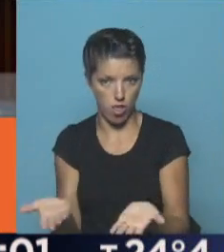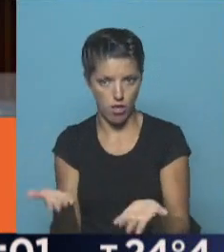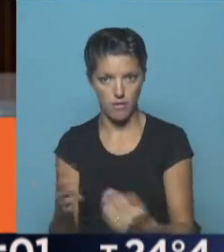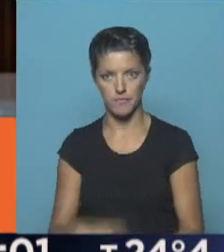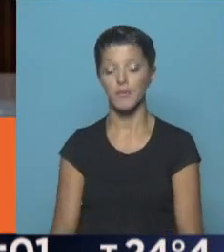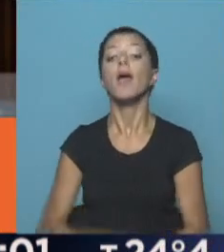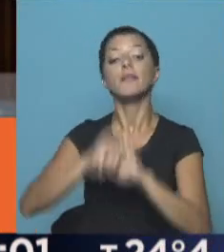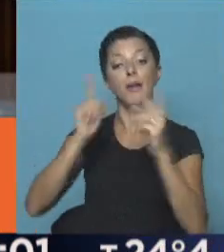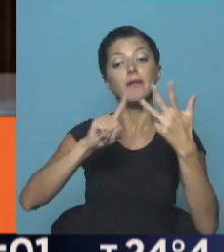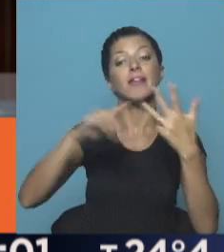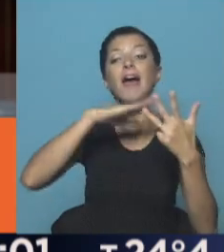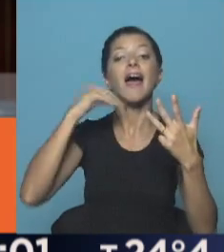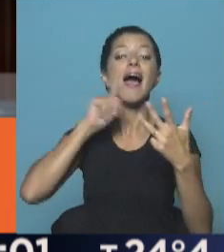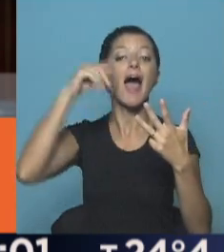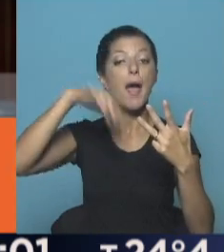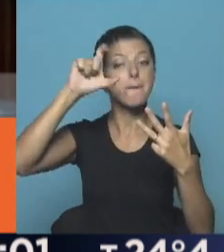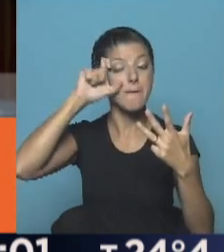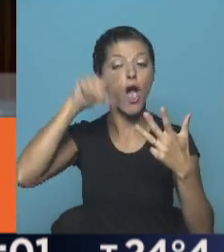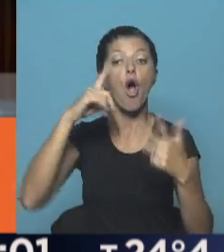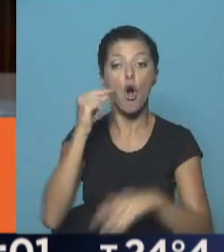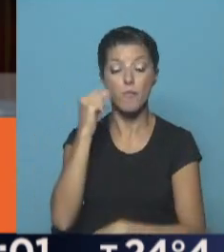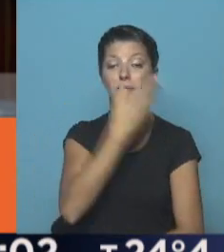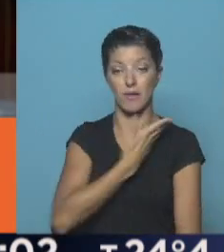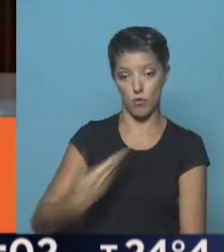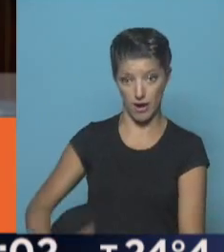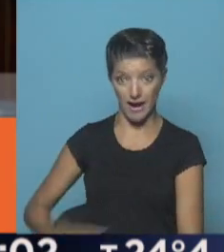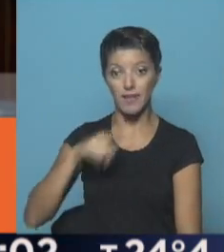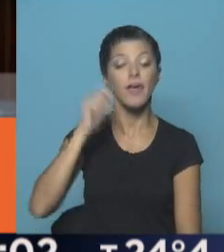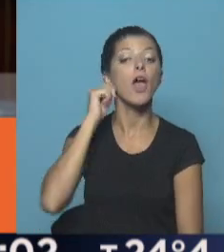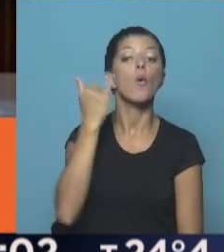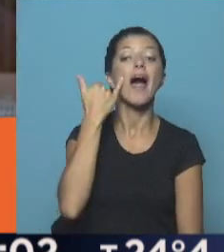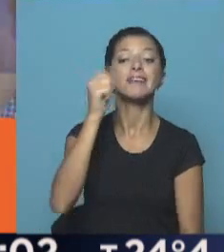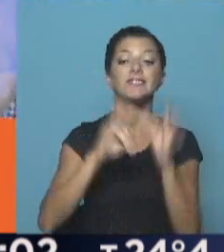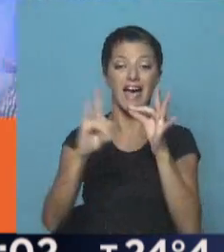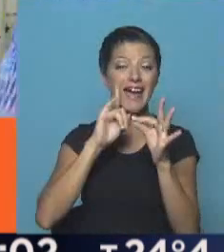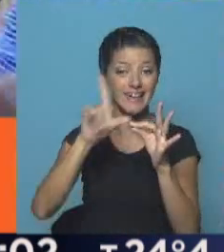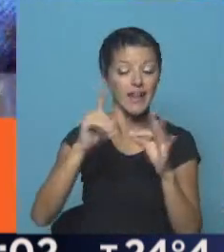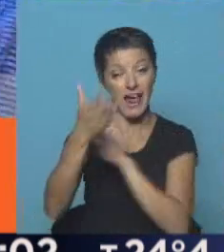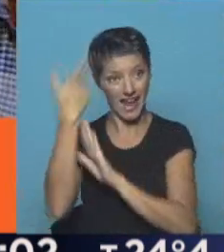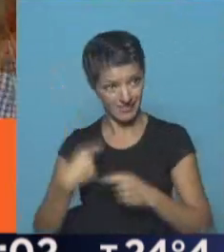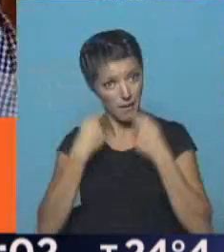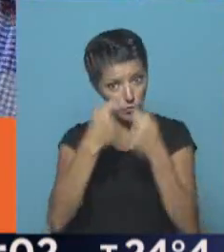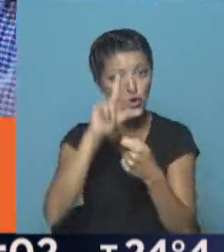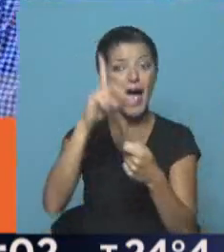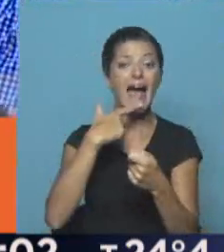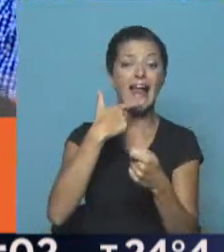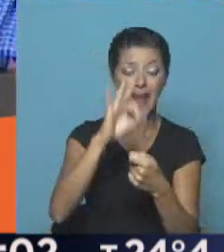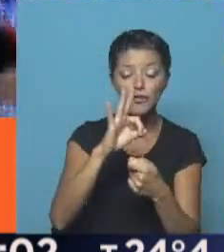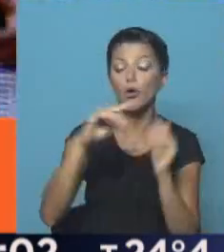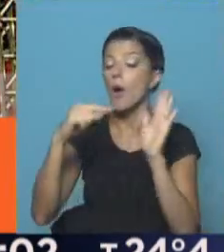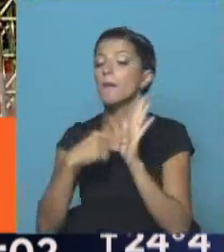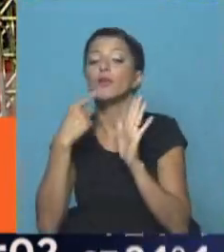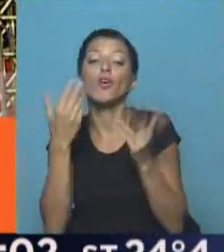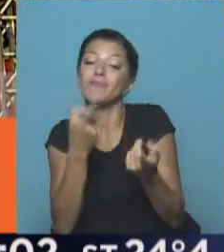parecida tomó Jaime Nebot, el opositor alcalde de Guayaquil, quien a pesar de haber apoyado la candidatura de Lasso, dijo estar a la espera